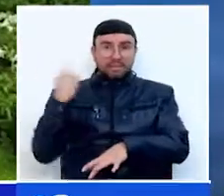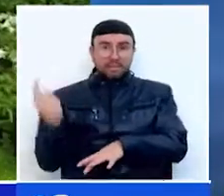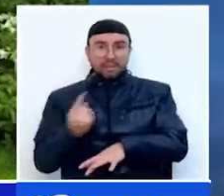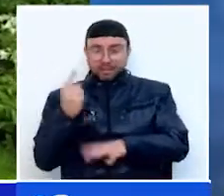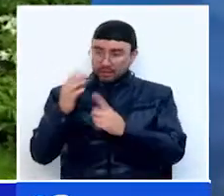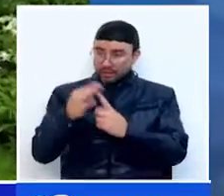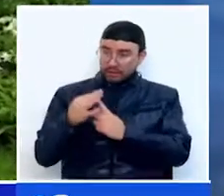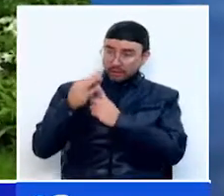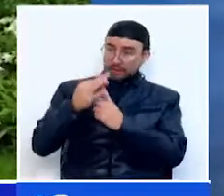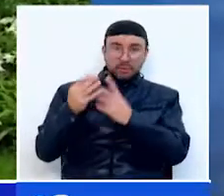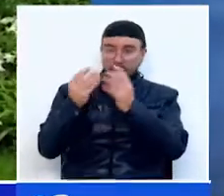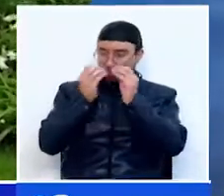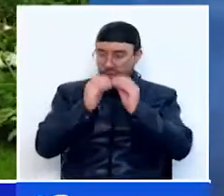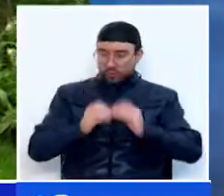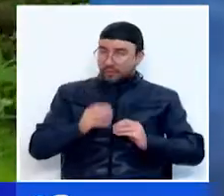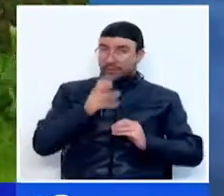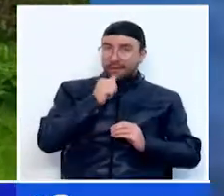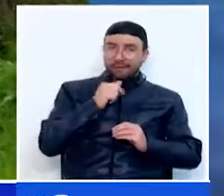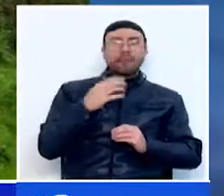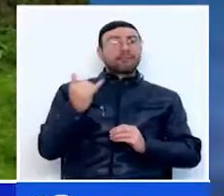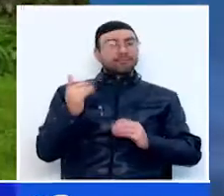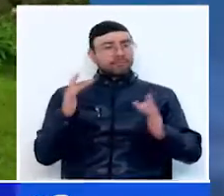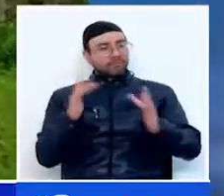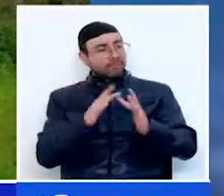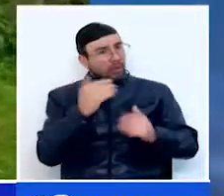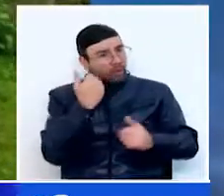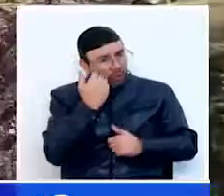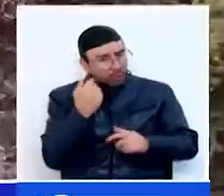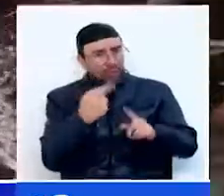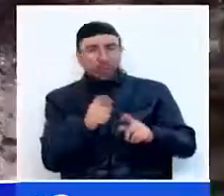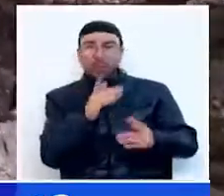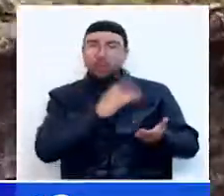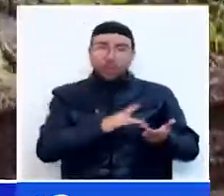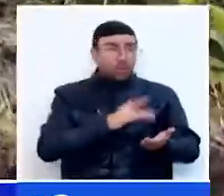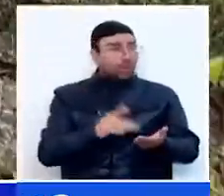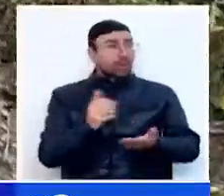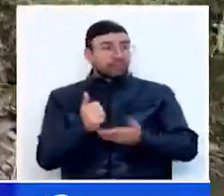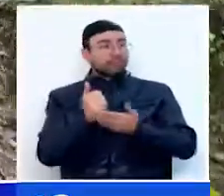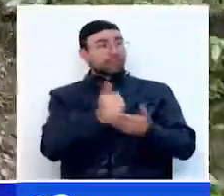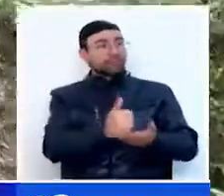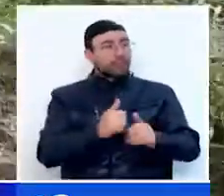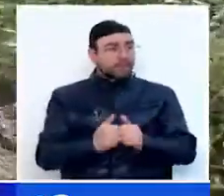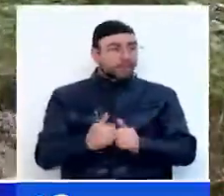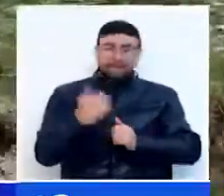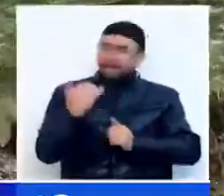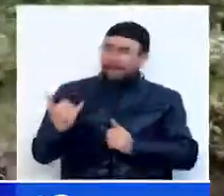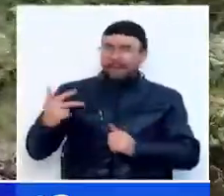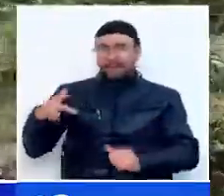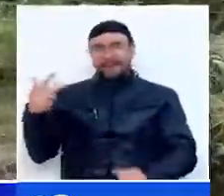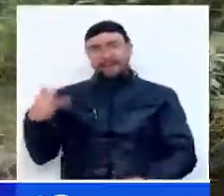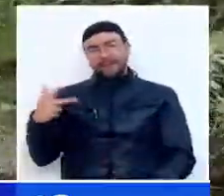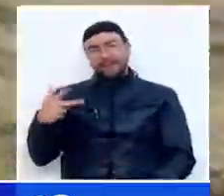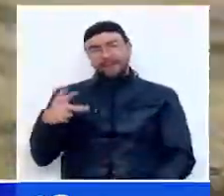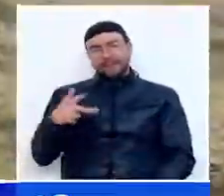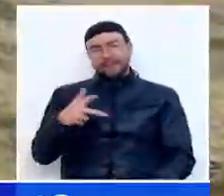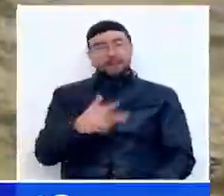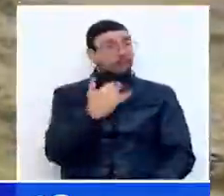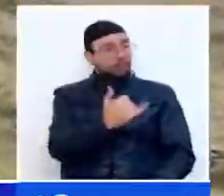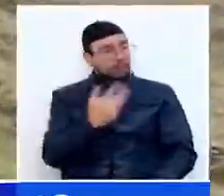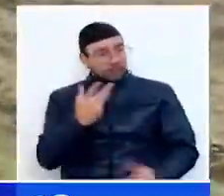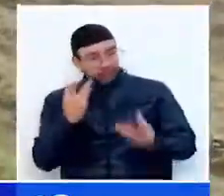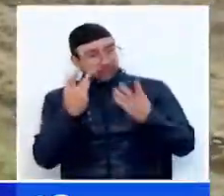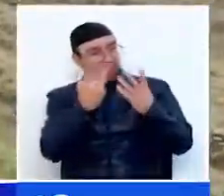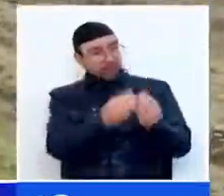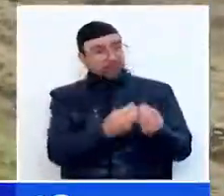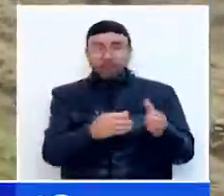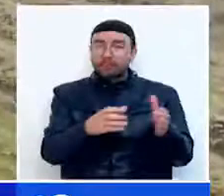especializada, y hoy hemos encontrado pacientes críticos con urgencias vitales. Gracias a la llegada de la ruta de la telemedicina a esa vereda, la